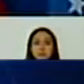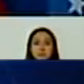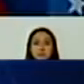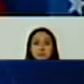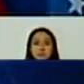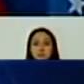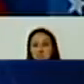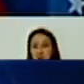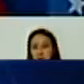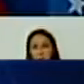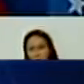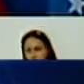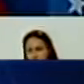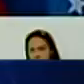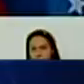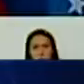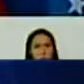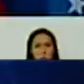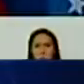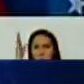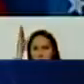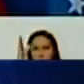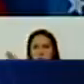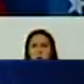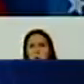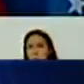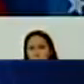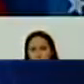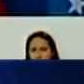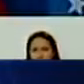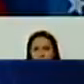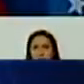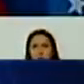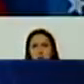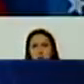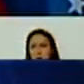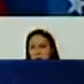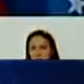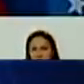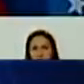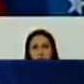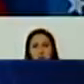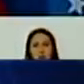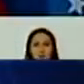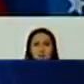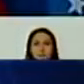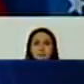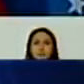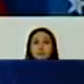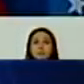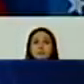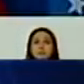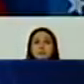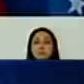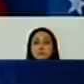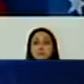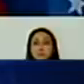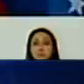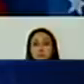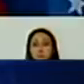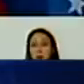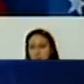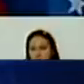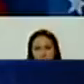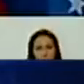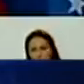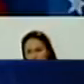digamos, tener un mínimo de conciencia de lo que están diciendo, o también de mala fe. Han querido